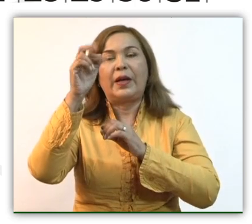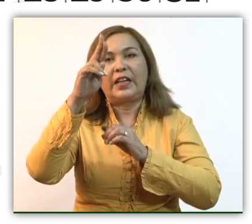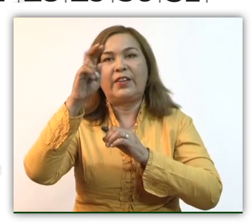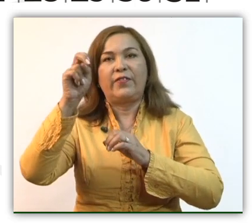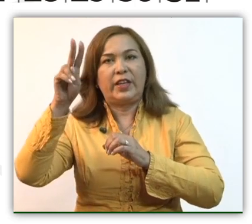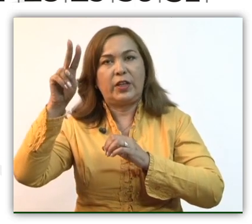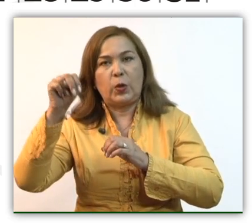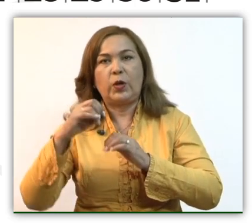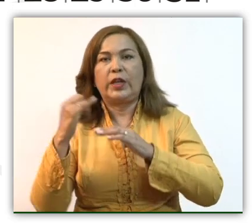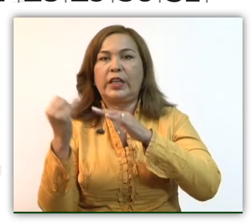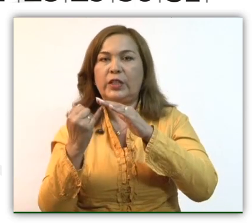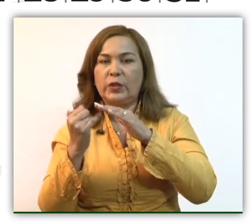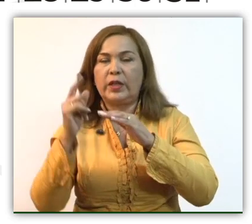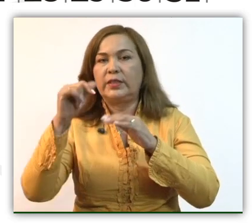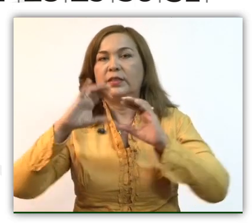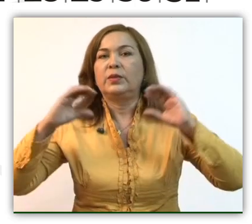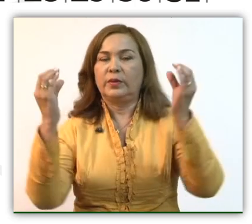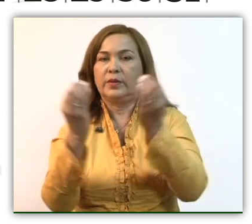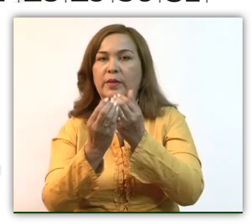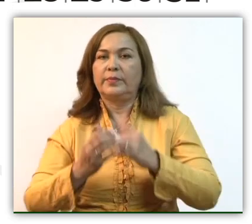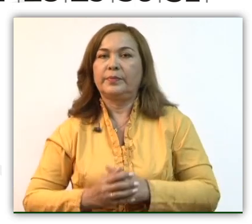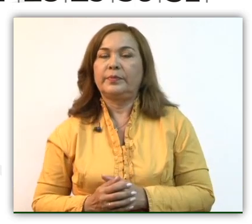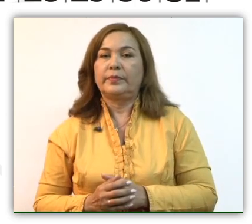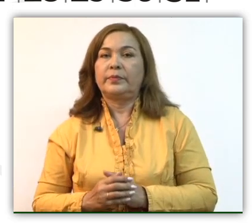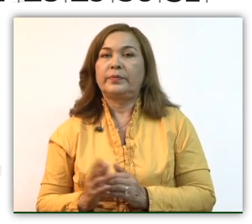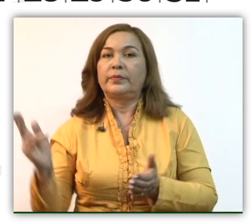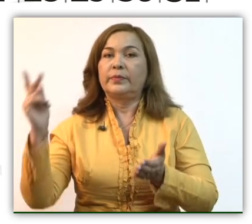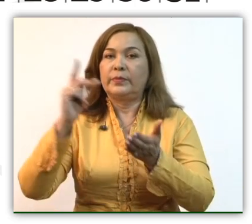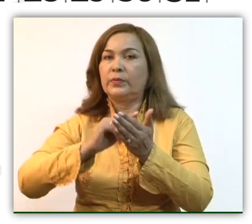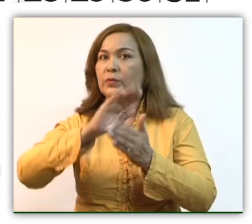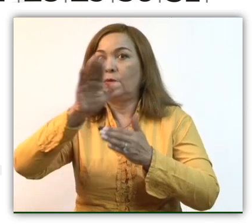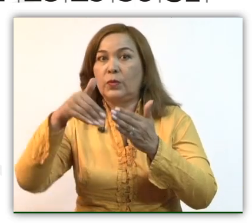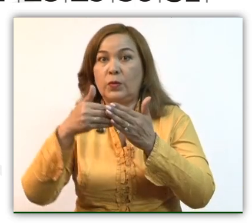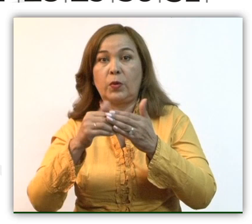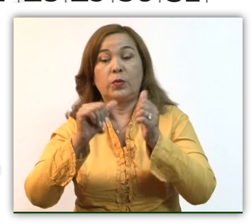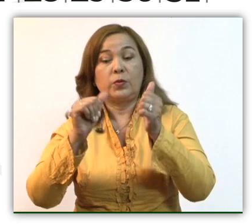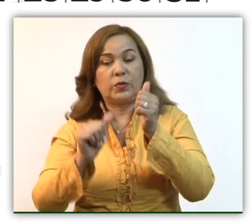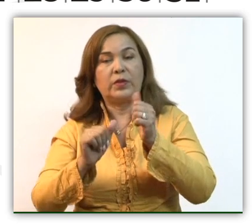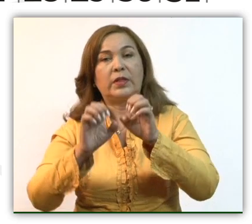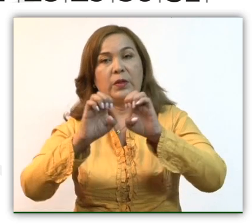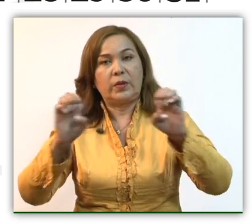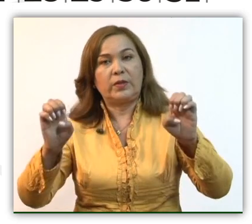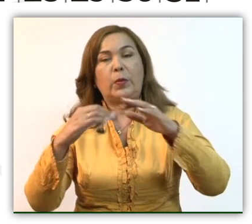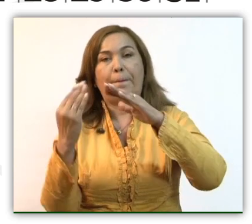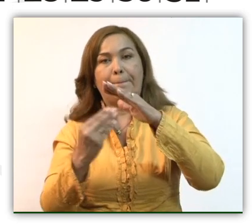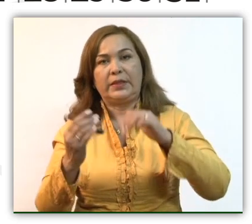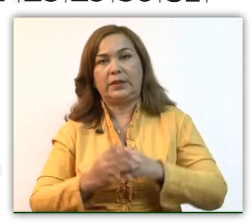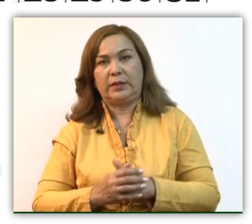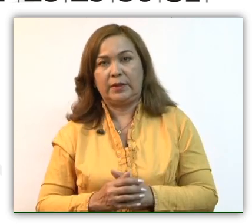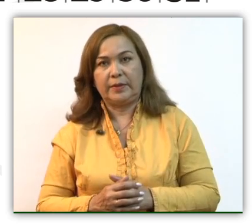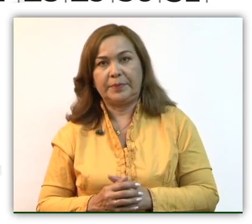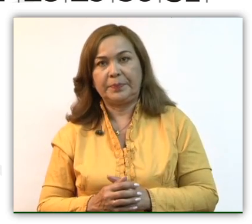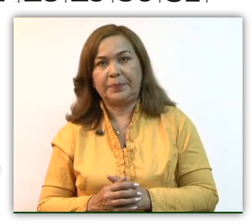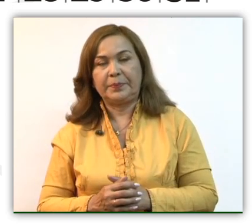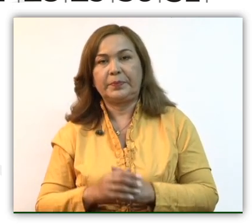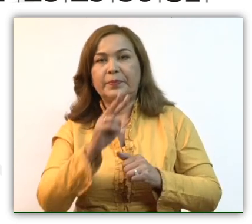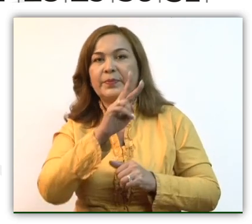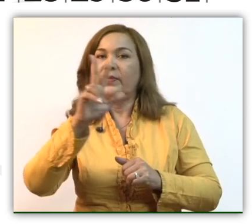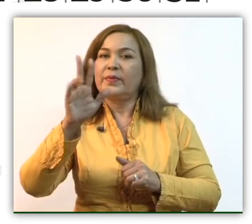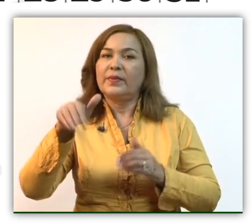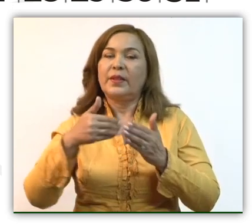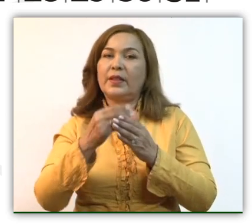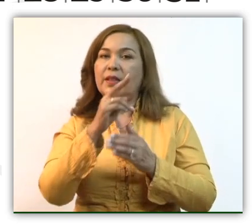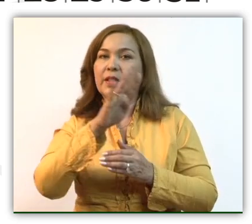Visuales, Armando Reverón, Institucional y Circuital. Participa todo el Subsistema de Educación